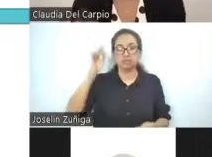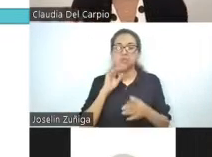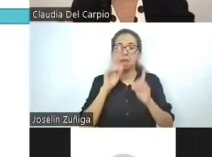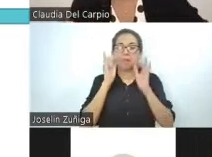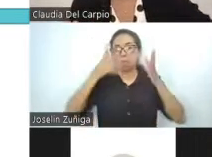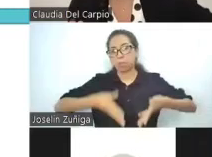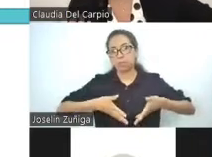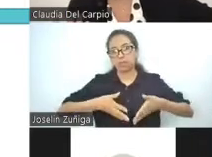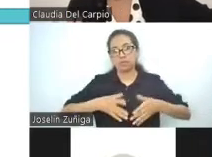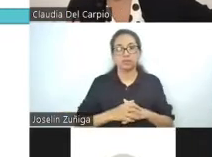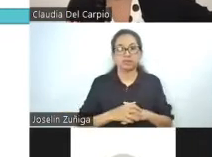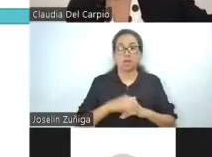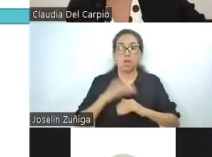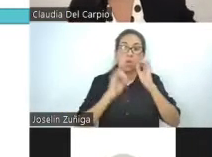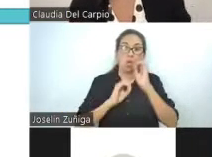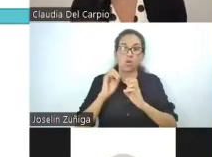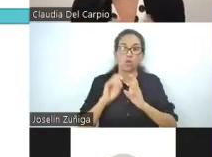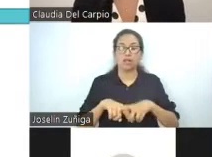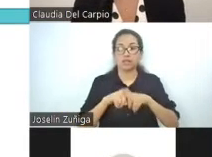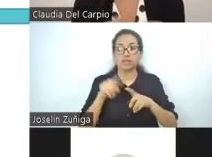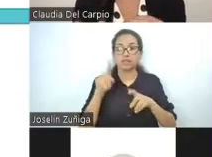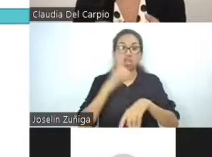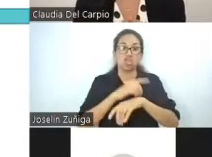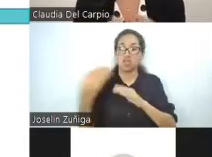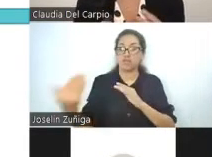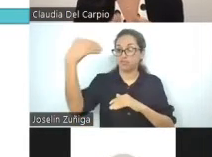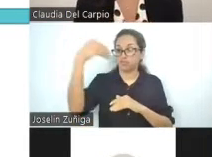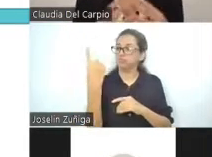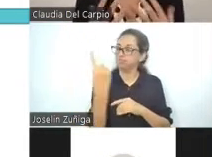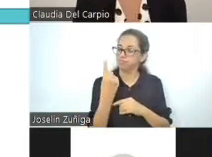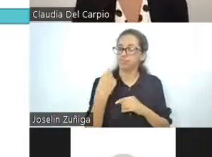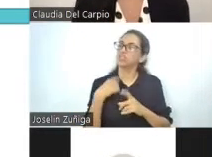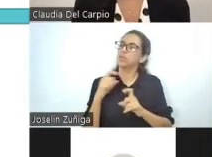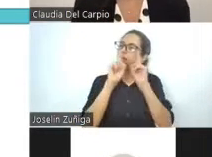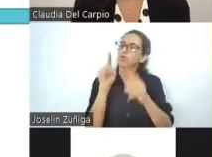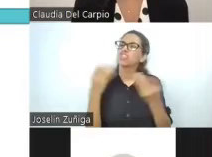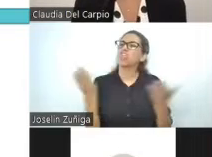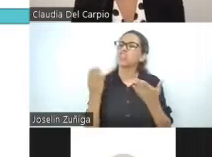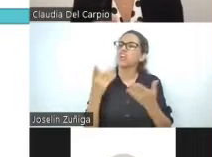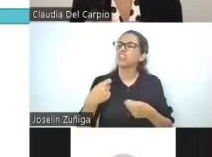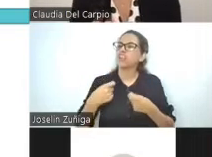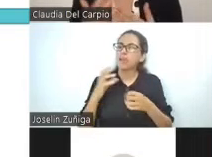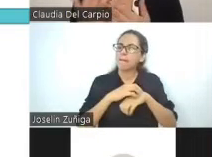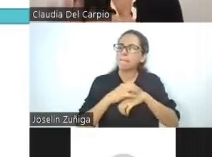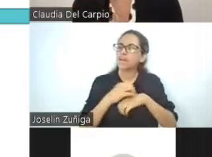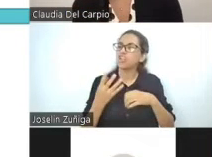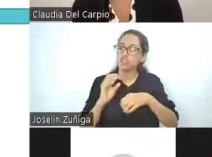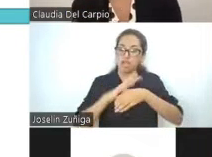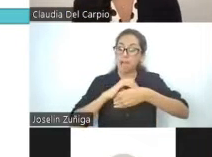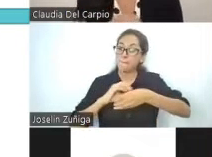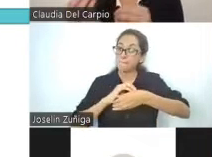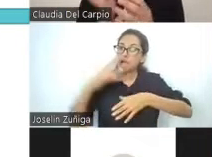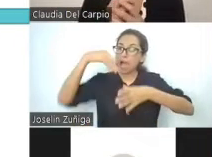Y existe o ocurre en la consulta que a las mujeres que les pregunto dónde es la molestia, si es en la vulva o